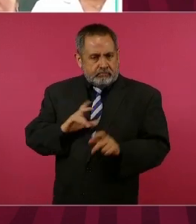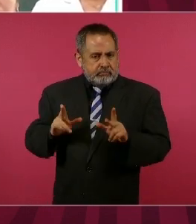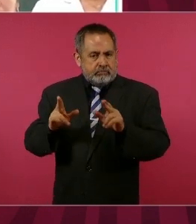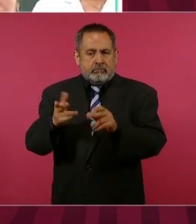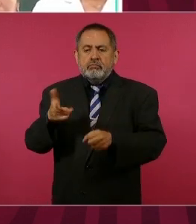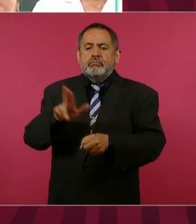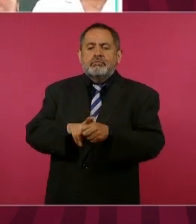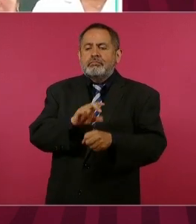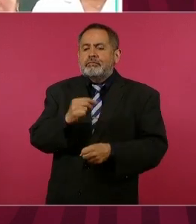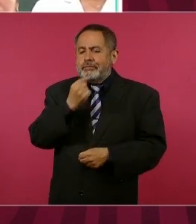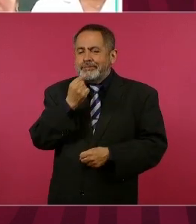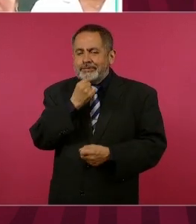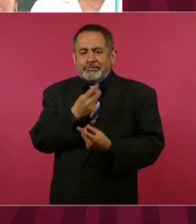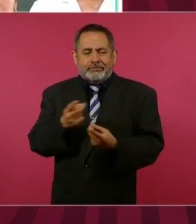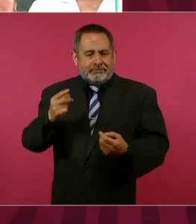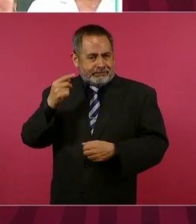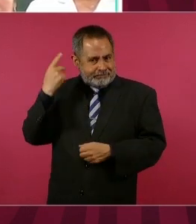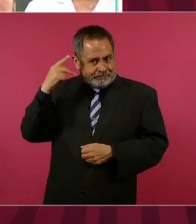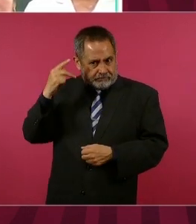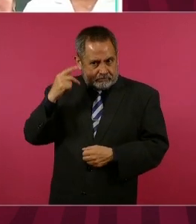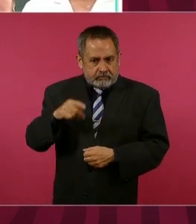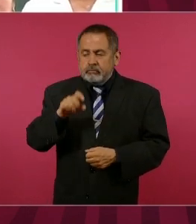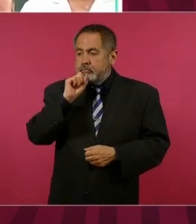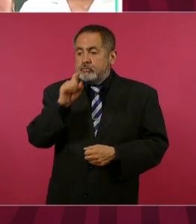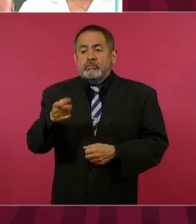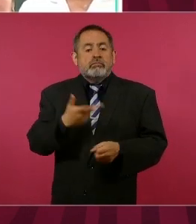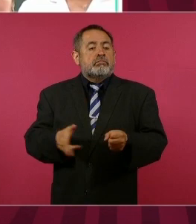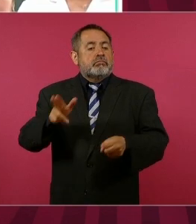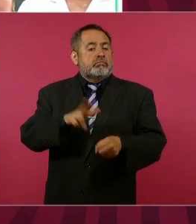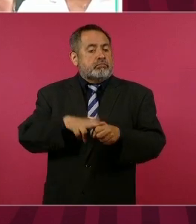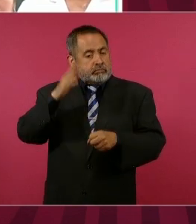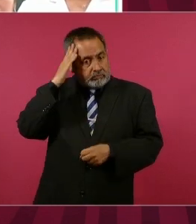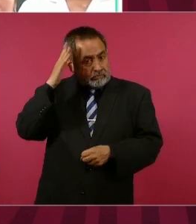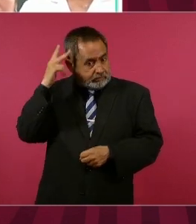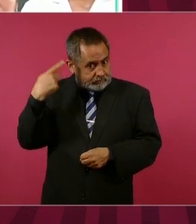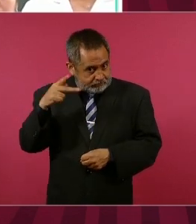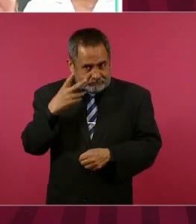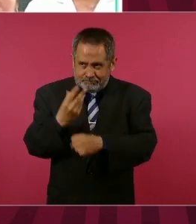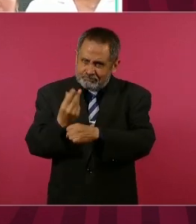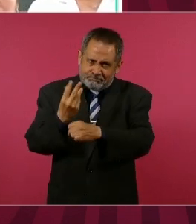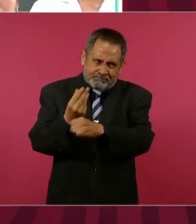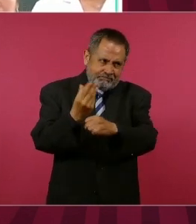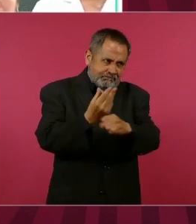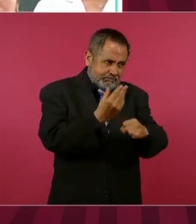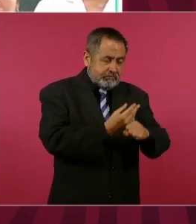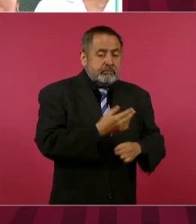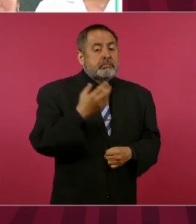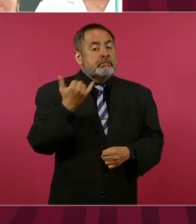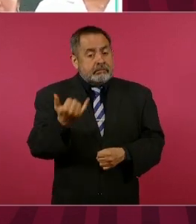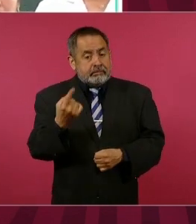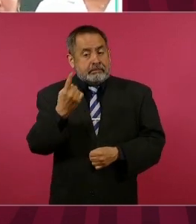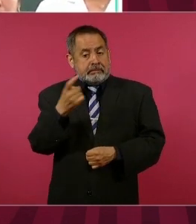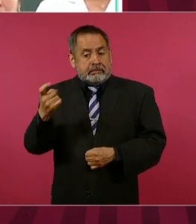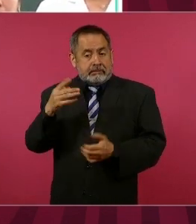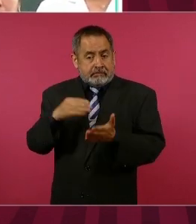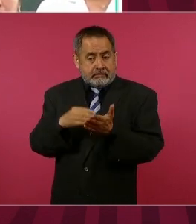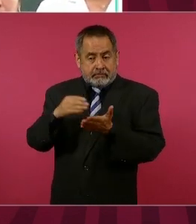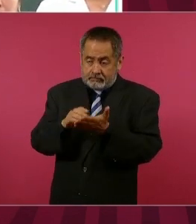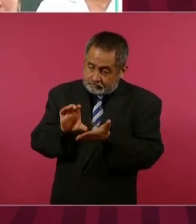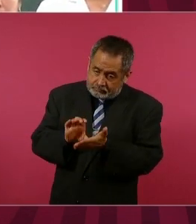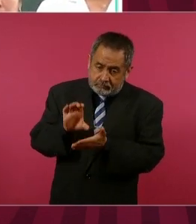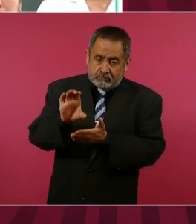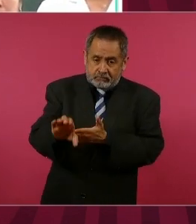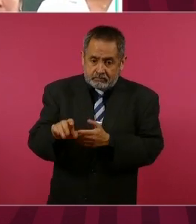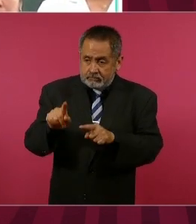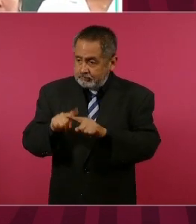Poblano, la unidad de hemodinamia del Hospital General de Puebla, además de 100 millones de pesos que se invirtieron en el mantenimiento